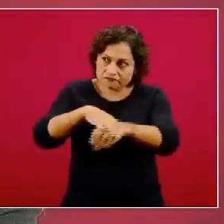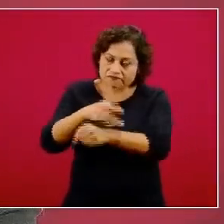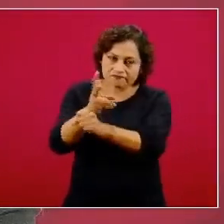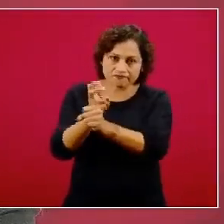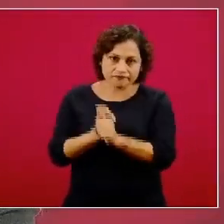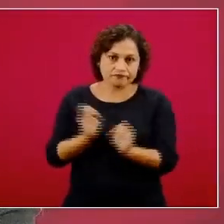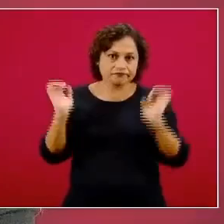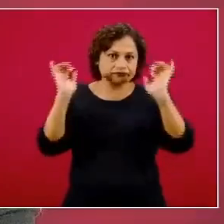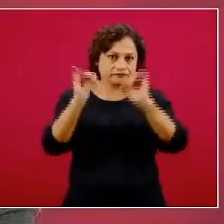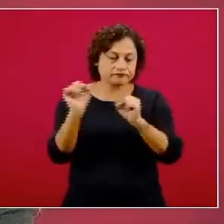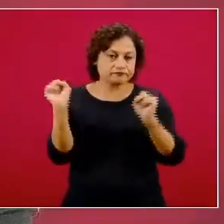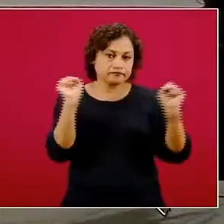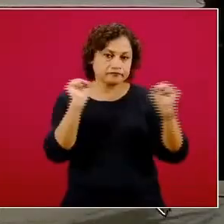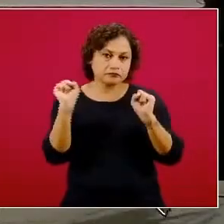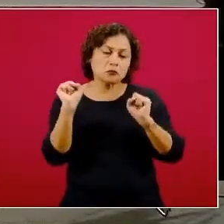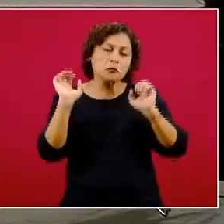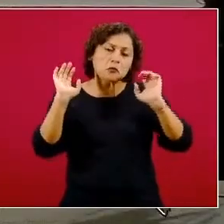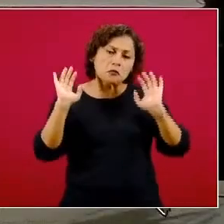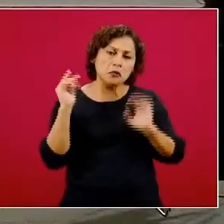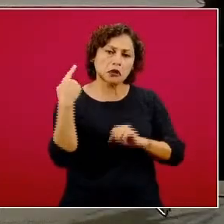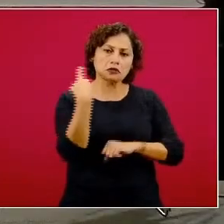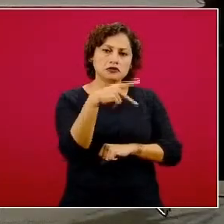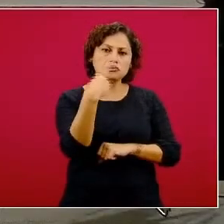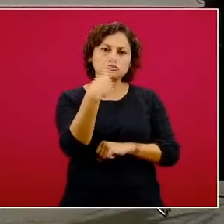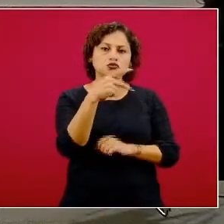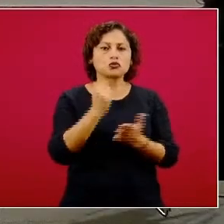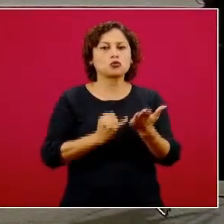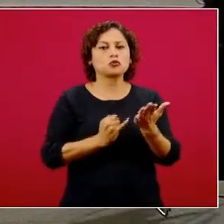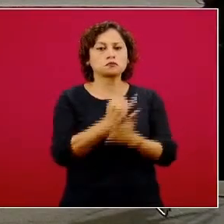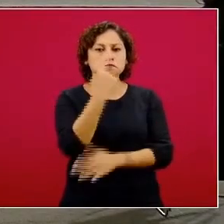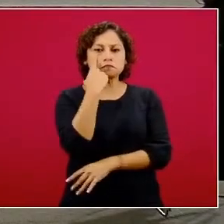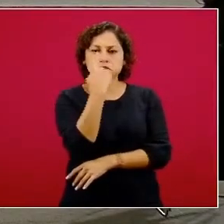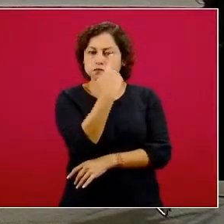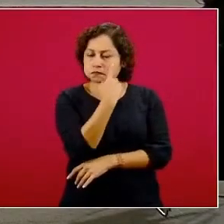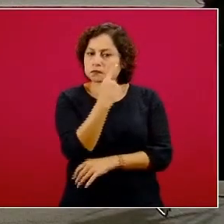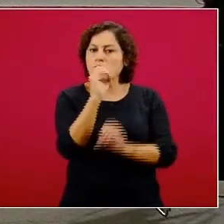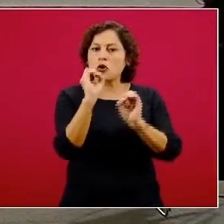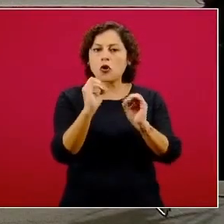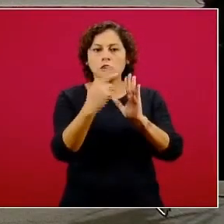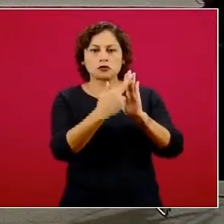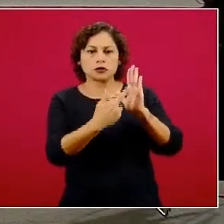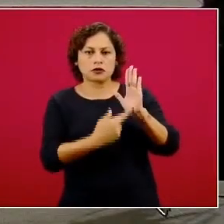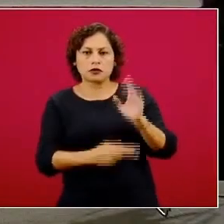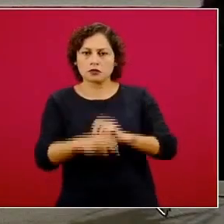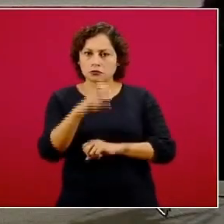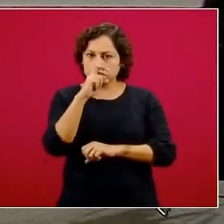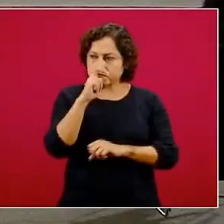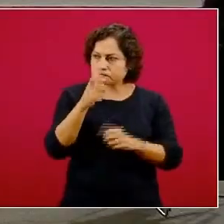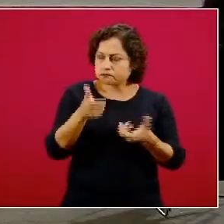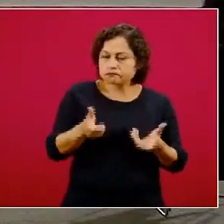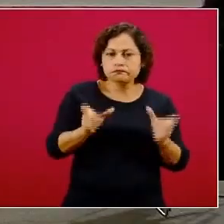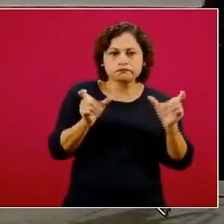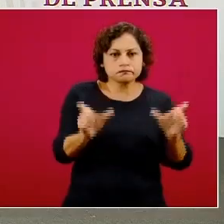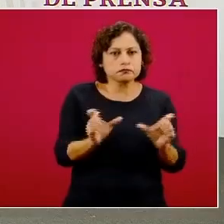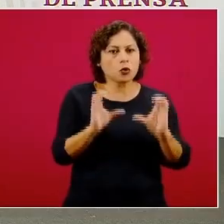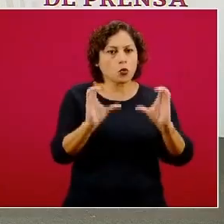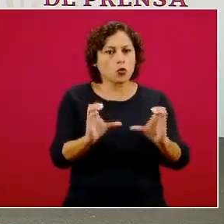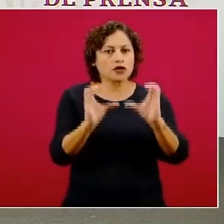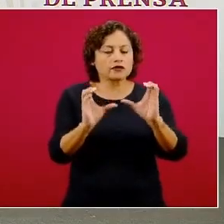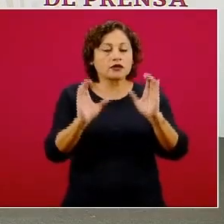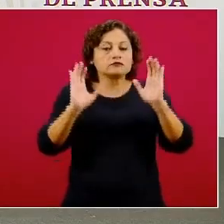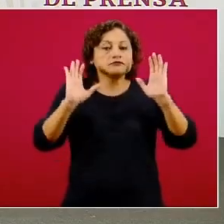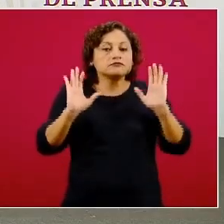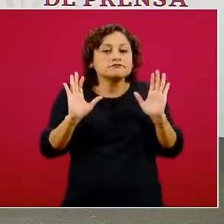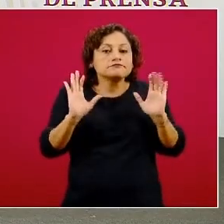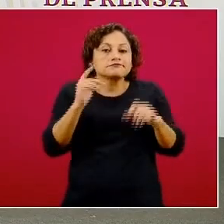representar con ciertas medidas de prevención el decir corramos